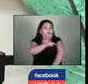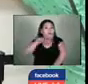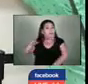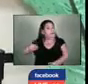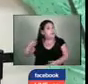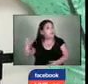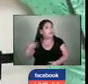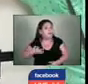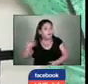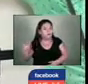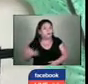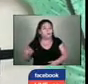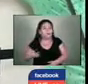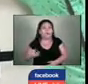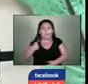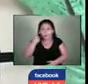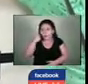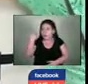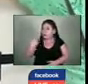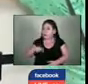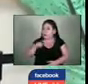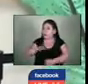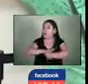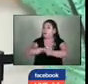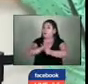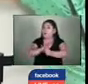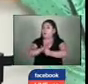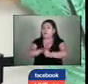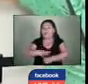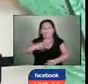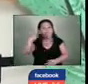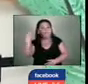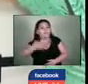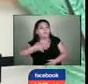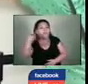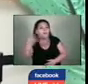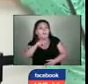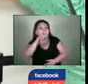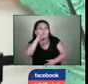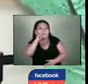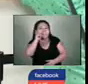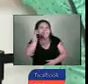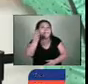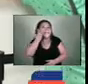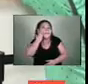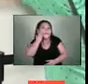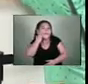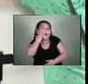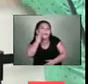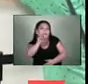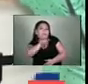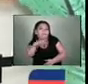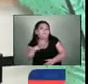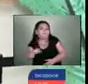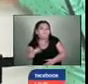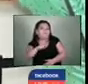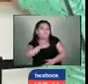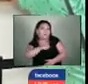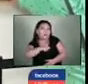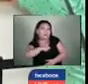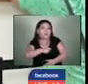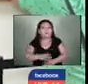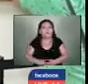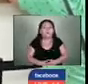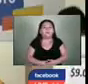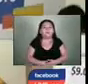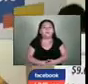hombre, porque está peligroso esto, ¿verdad? Es necesario que los padres tomen esa responsabilidad, ¿verdad? Lo más pronto